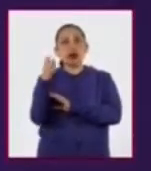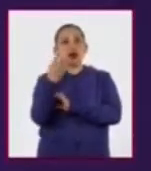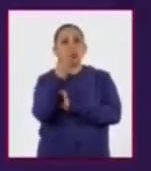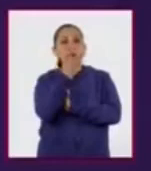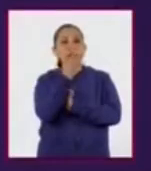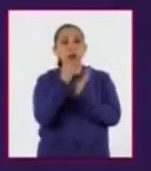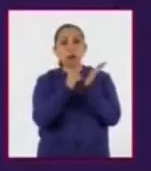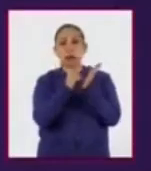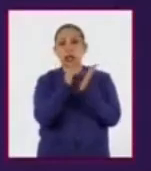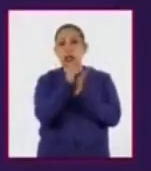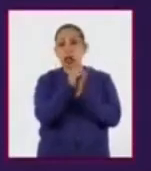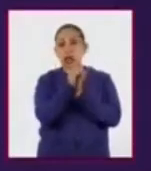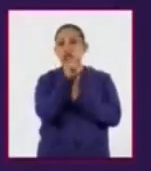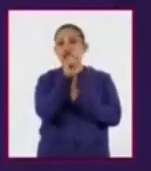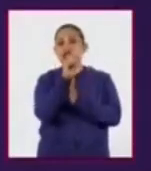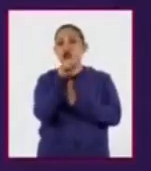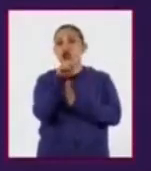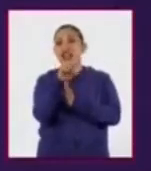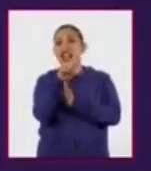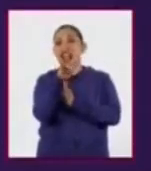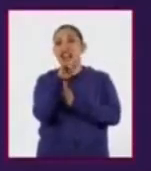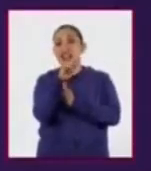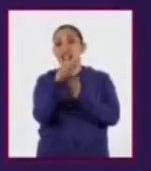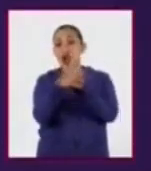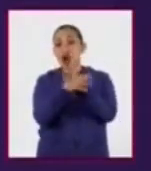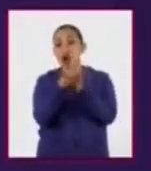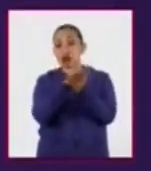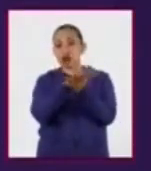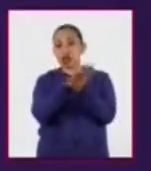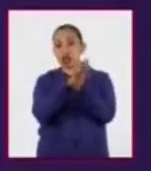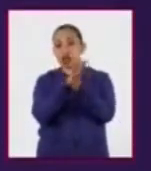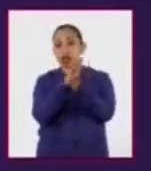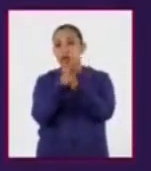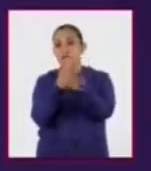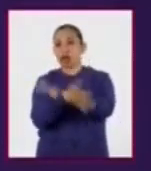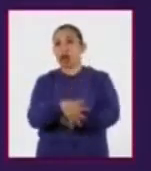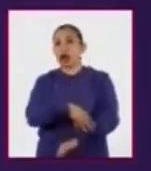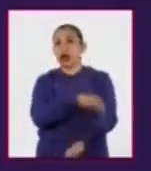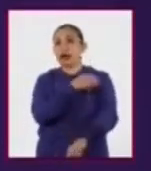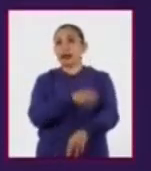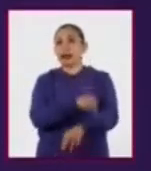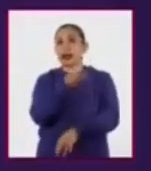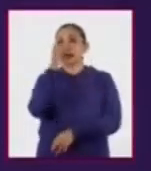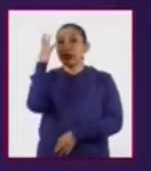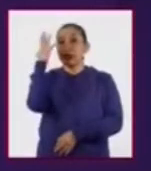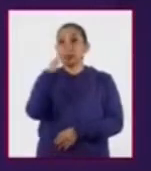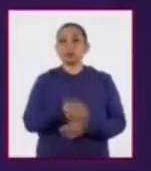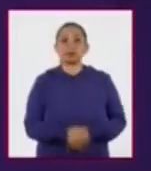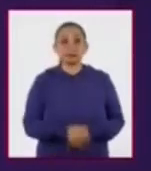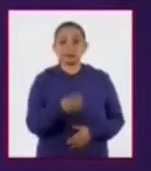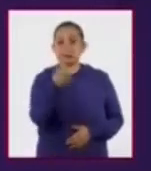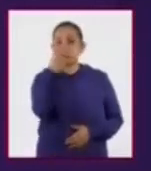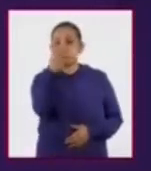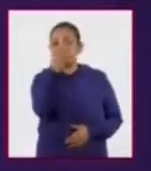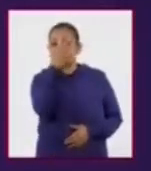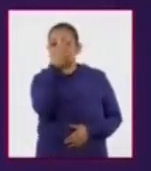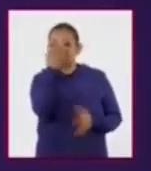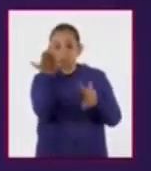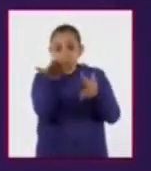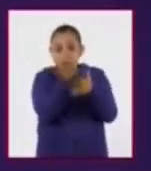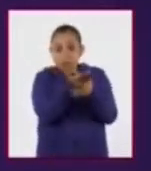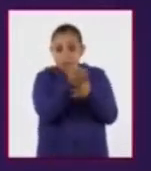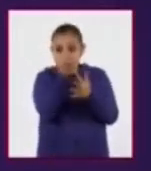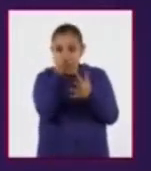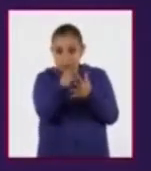4 millones de toneladas de materia se transforman en energía solar, una pequeña parte de